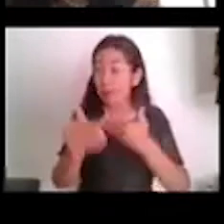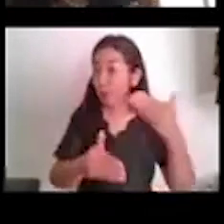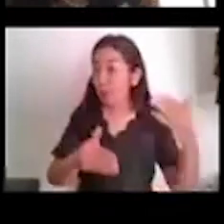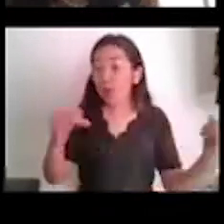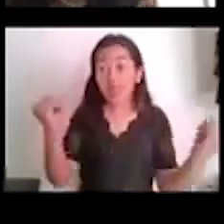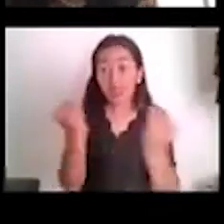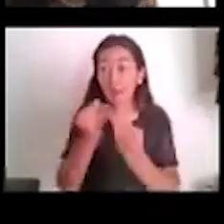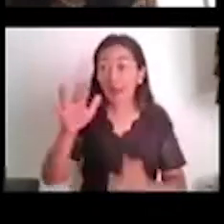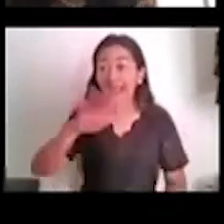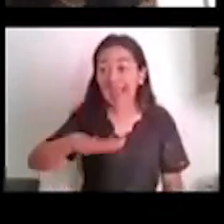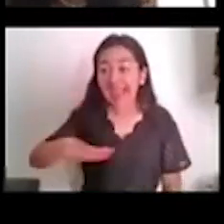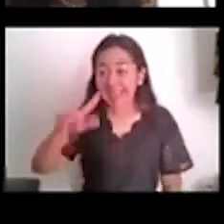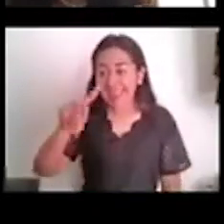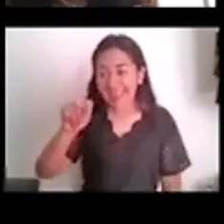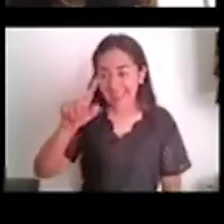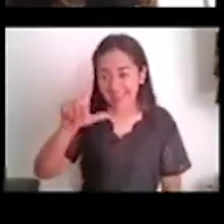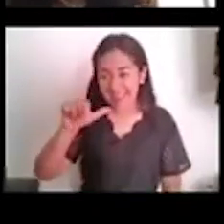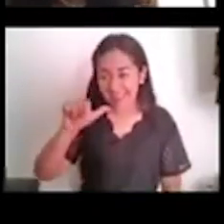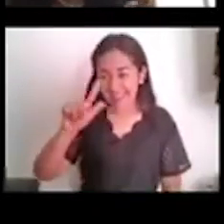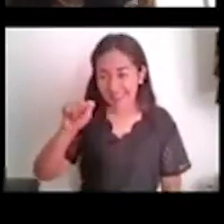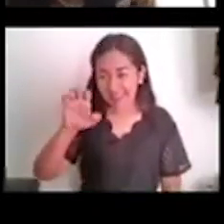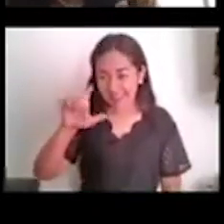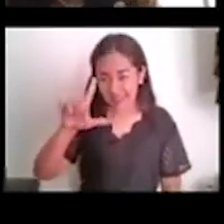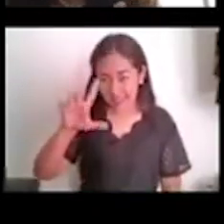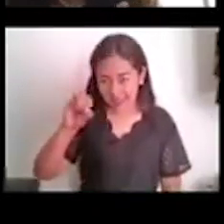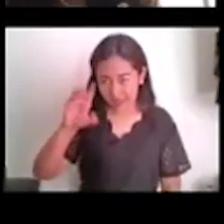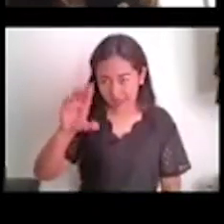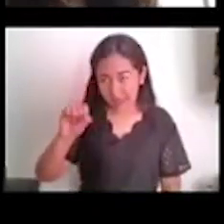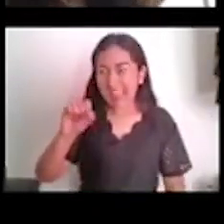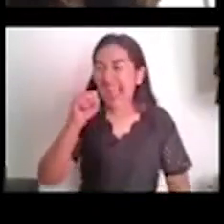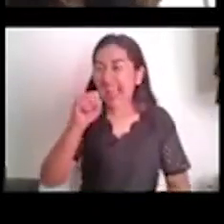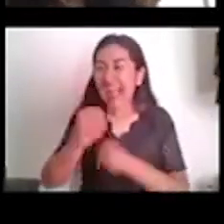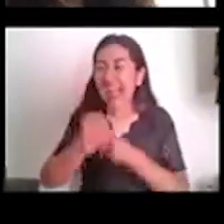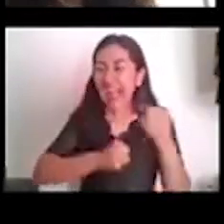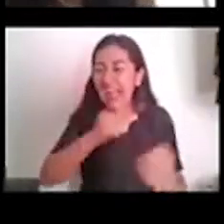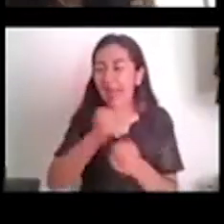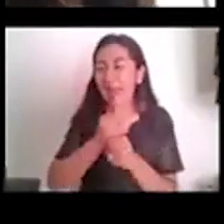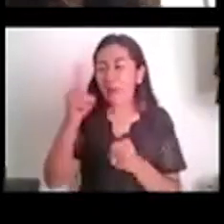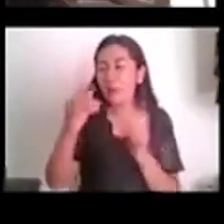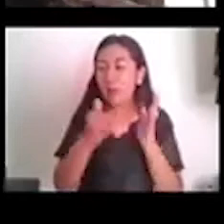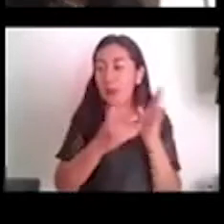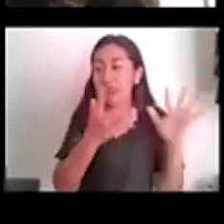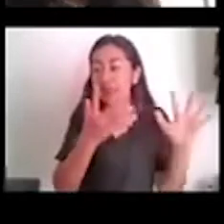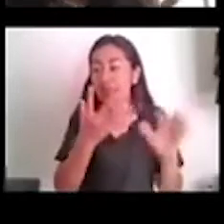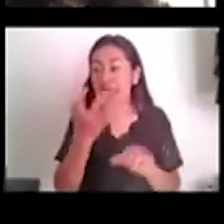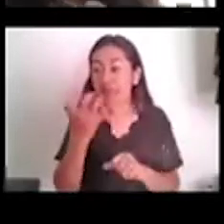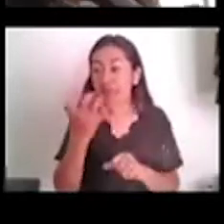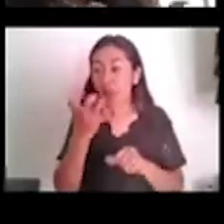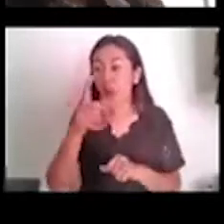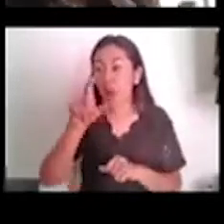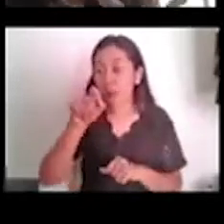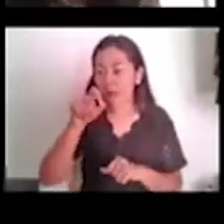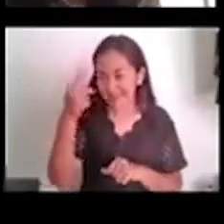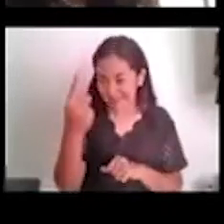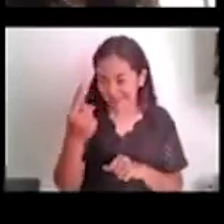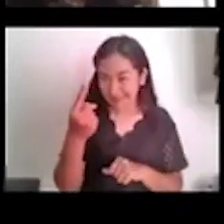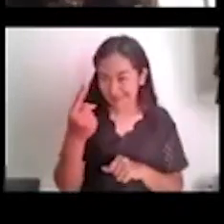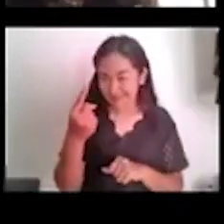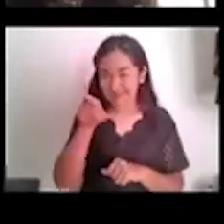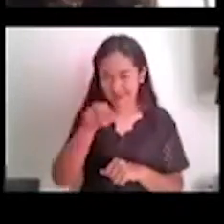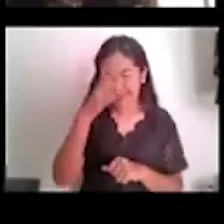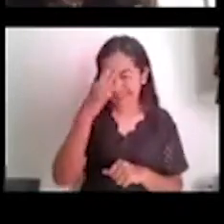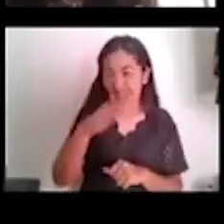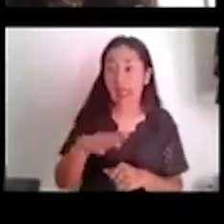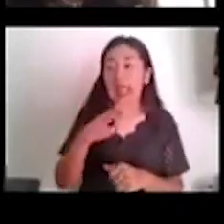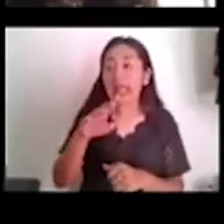la caída de México Tenochtitlan en 1521. En los últimos, Tenochtitlan cae en julio